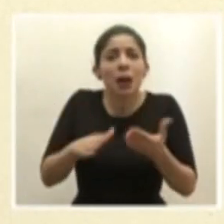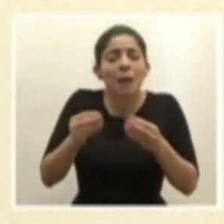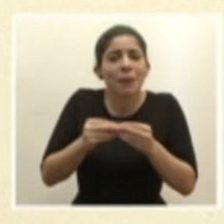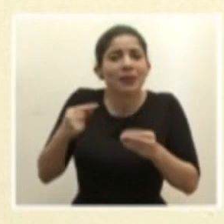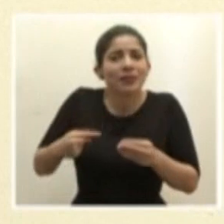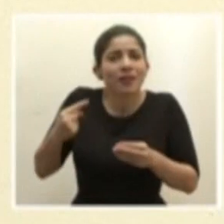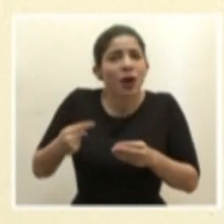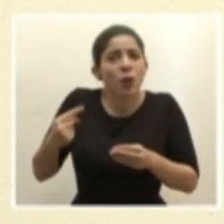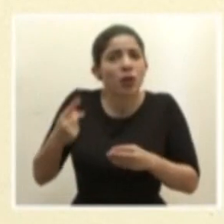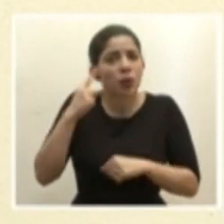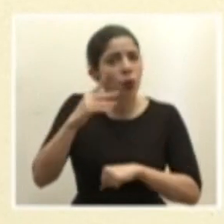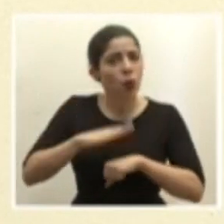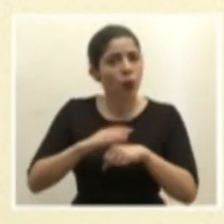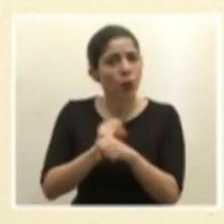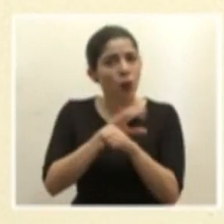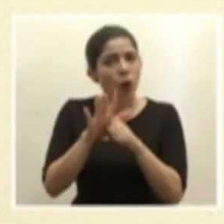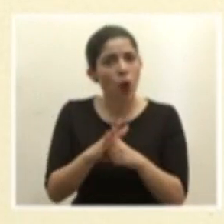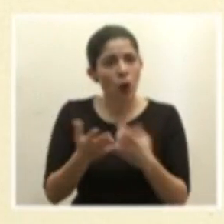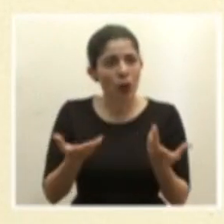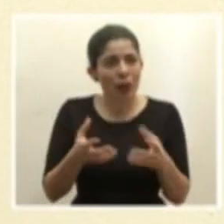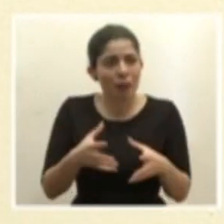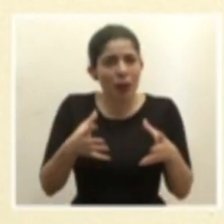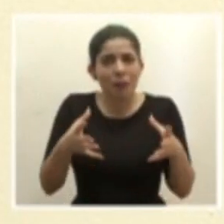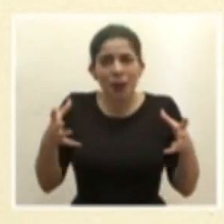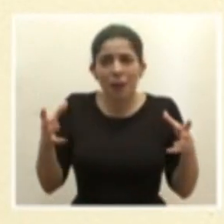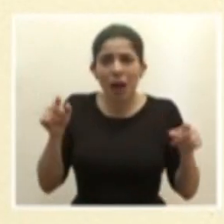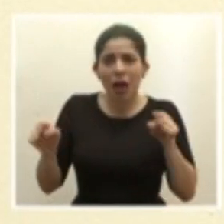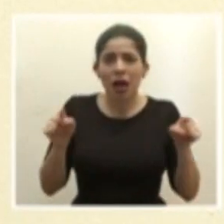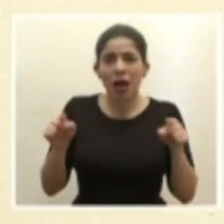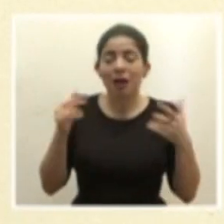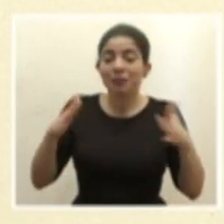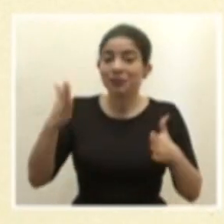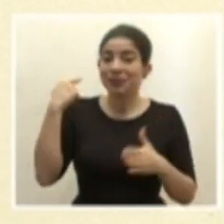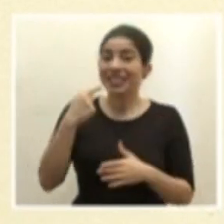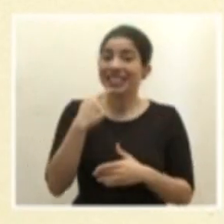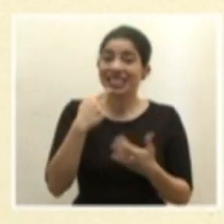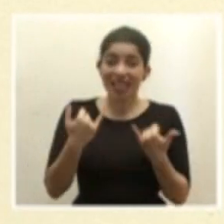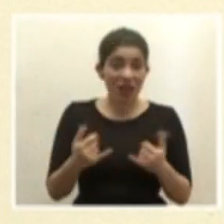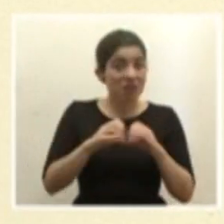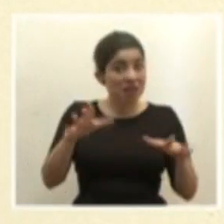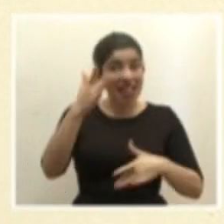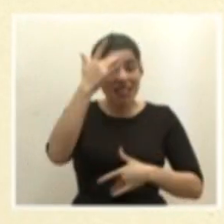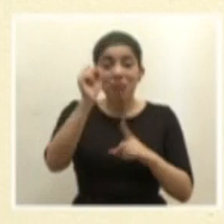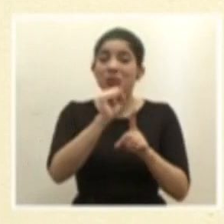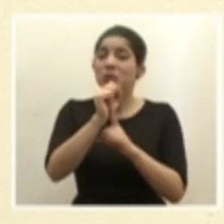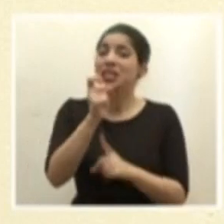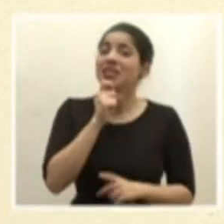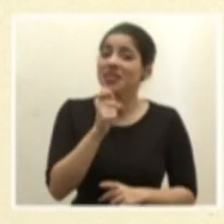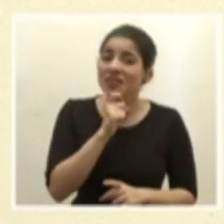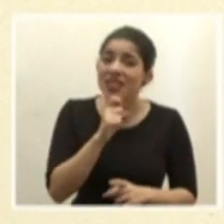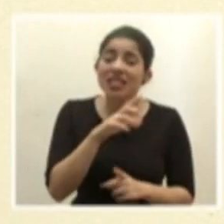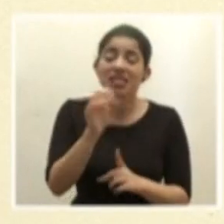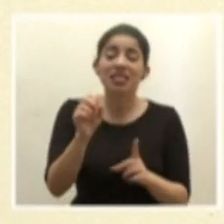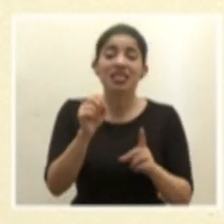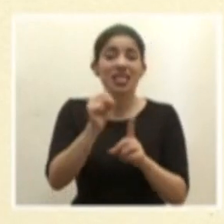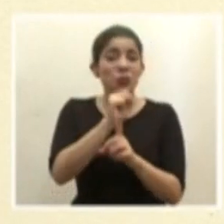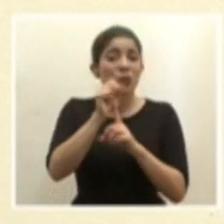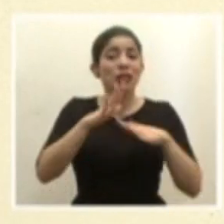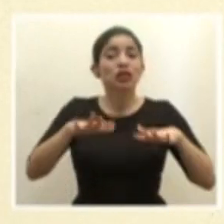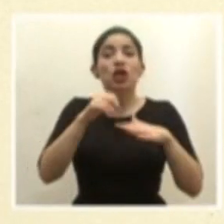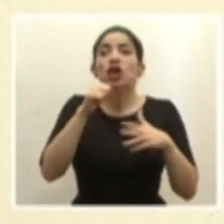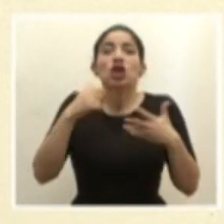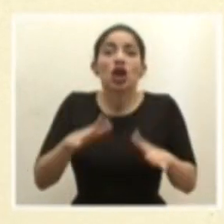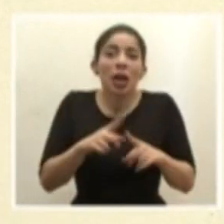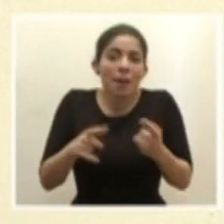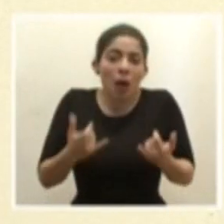continua por COVID-19 y justamente ya como lo hemos dicho muchas veces es una pandemia, es un escenario difícil, es un escenario que no quisiéramos tener pero